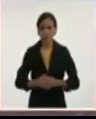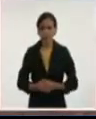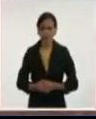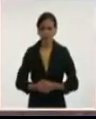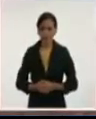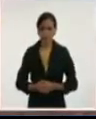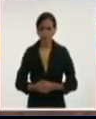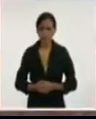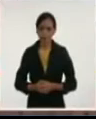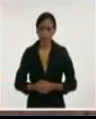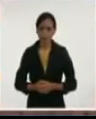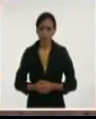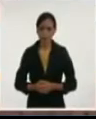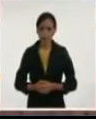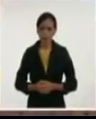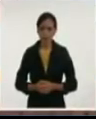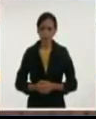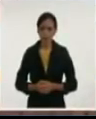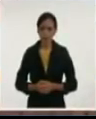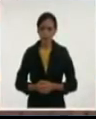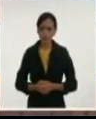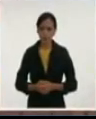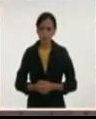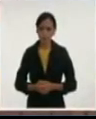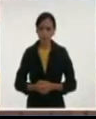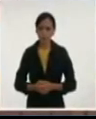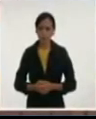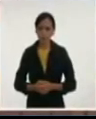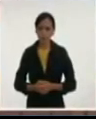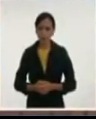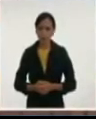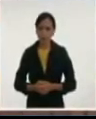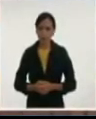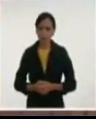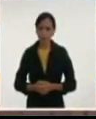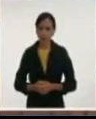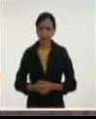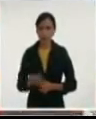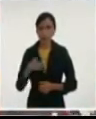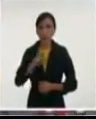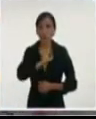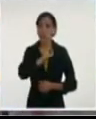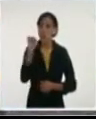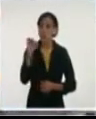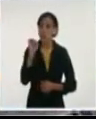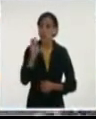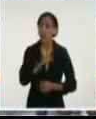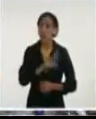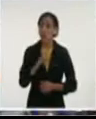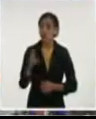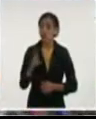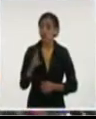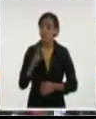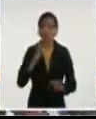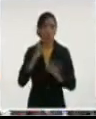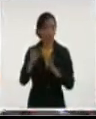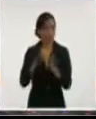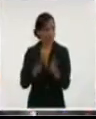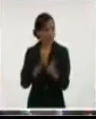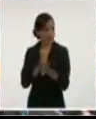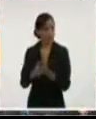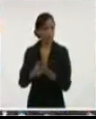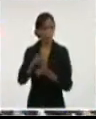segundo, que las conquistas de la revolución serán preservadas hoy más que